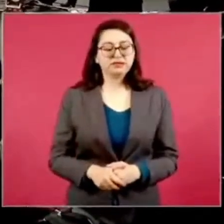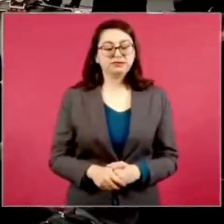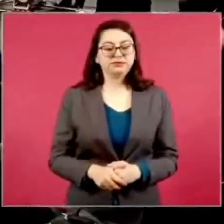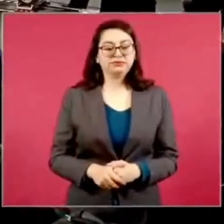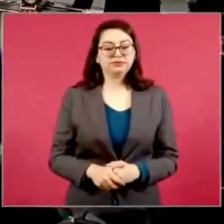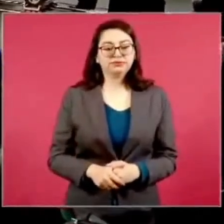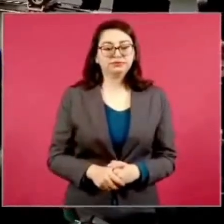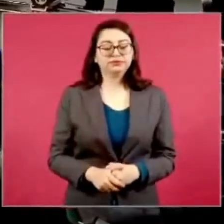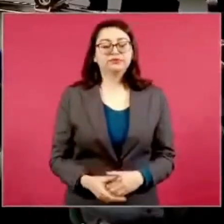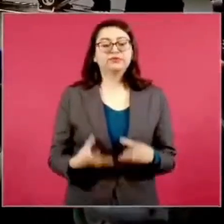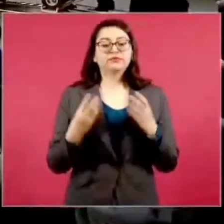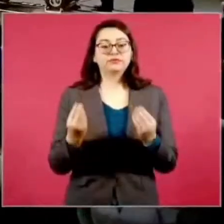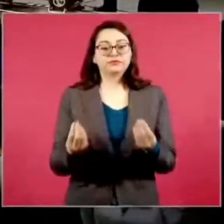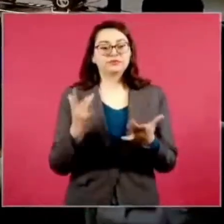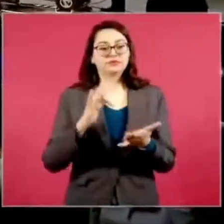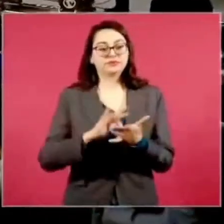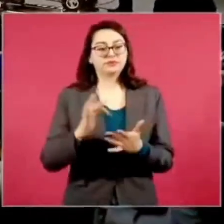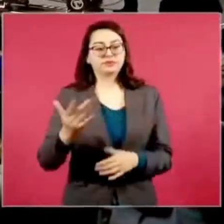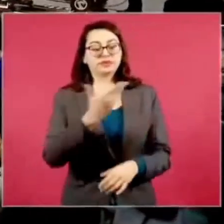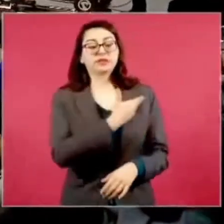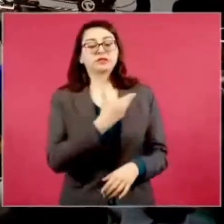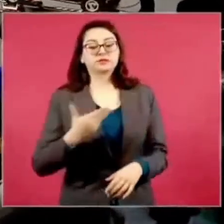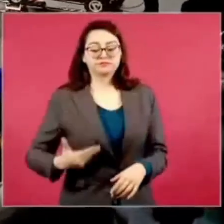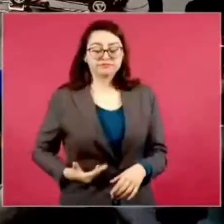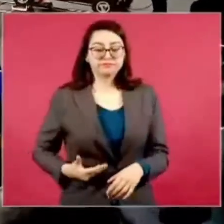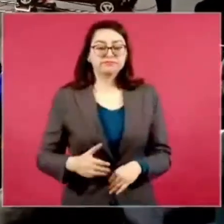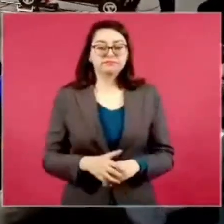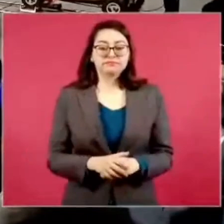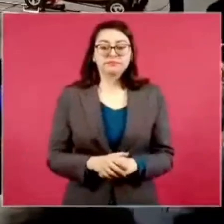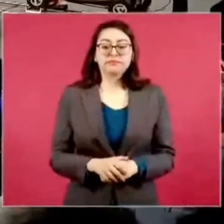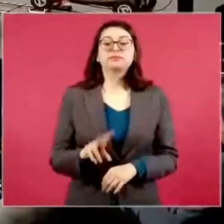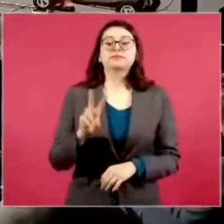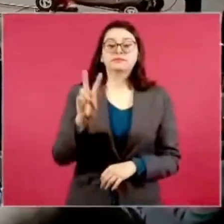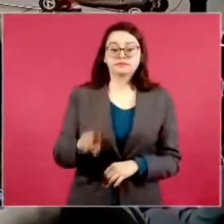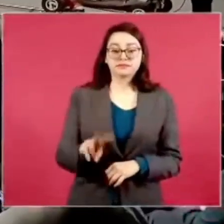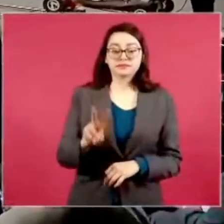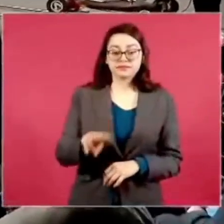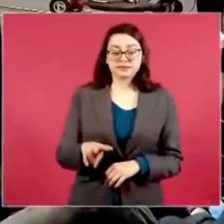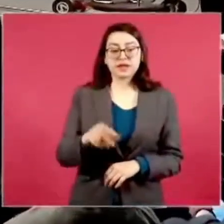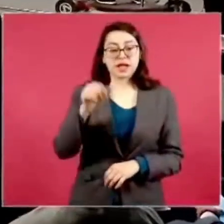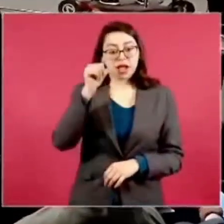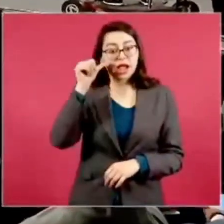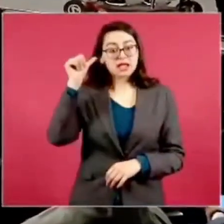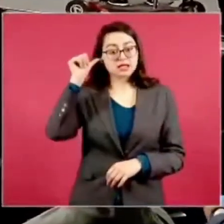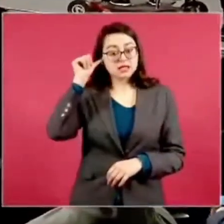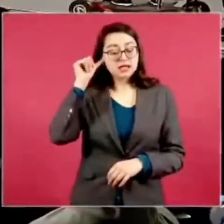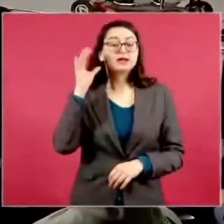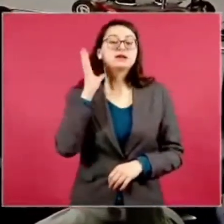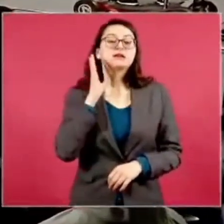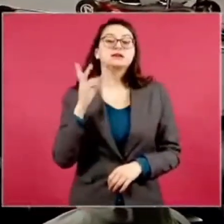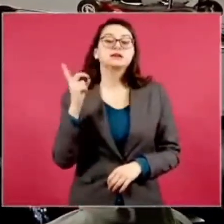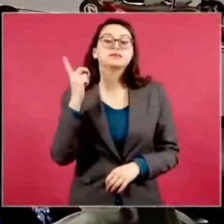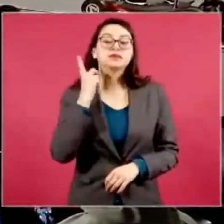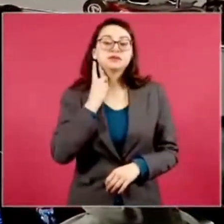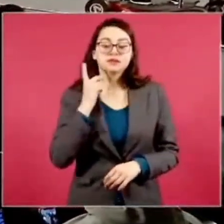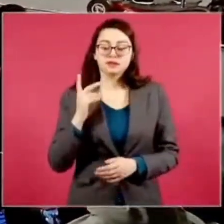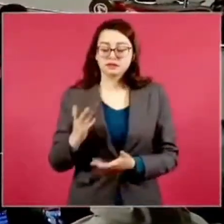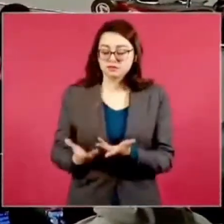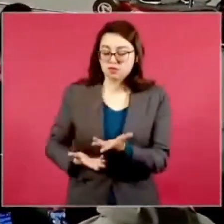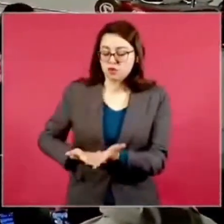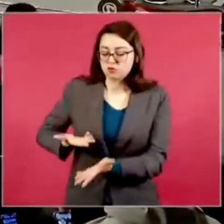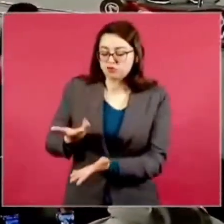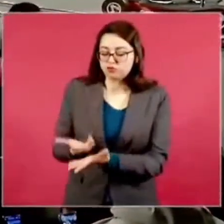Muchísimas gracias, presidente. Pues en efecto, el día de ayer ya entregamos en la Cámara de Diputados un paquete